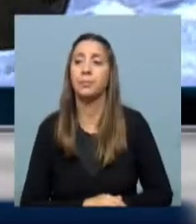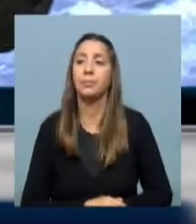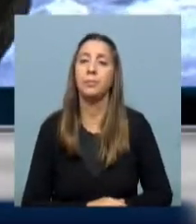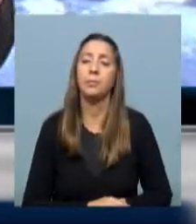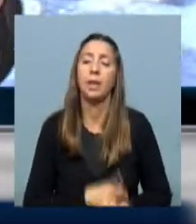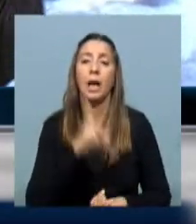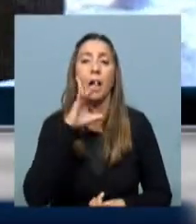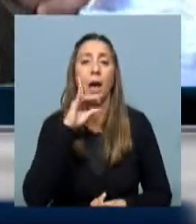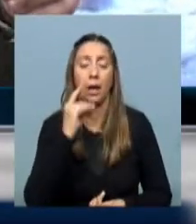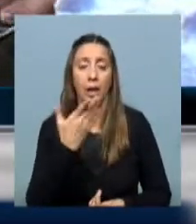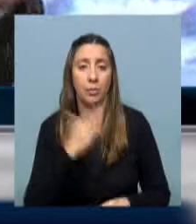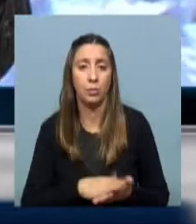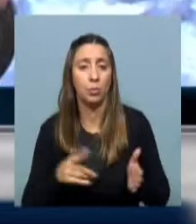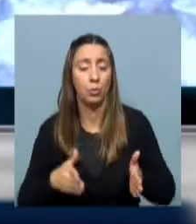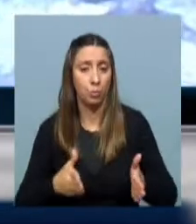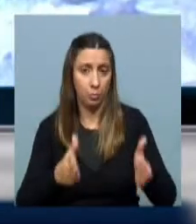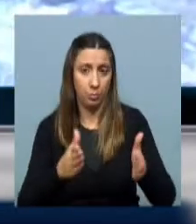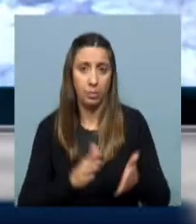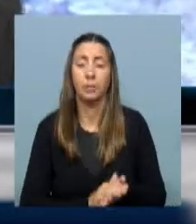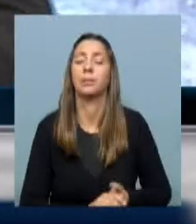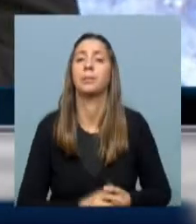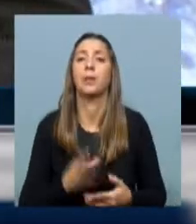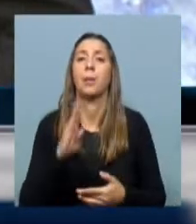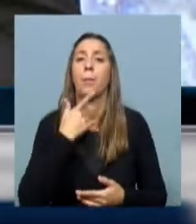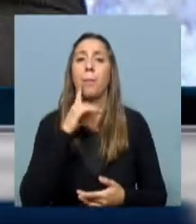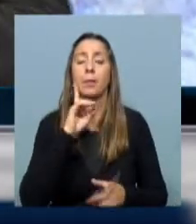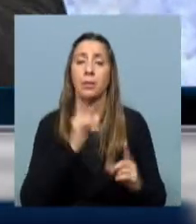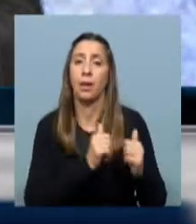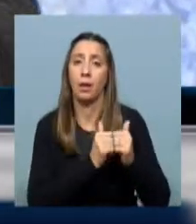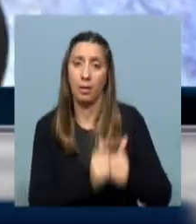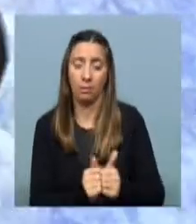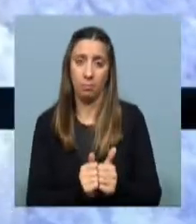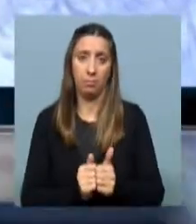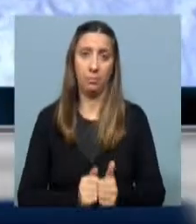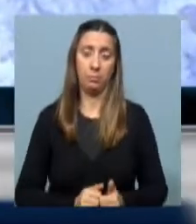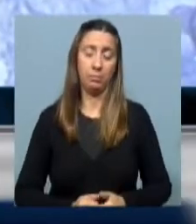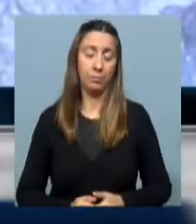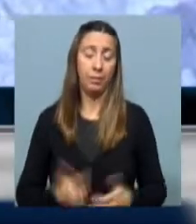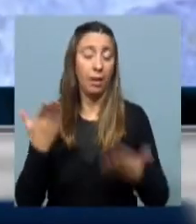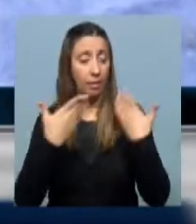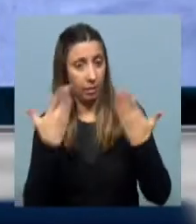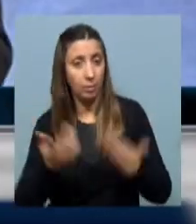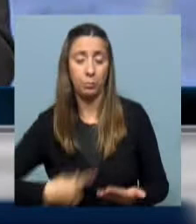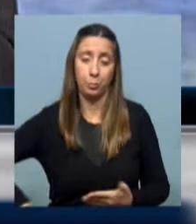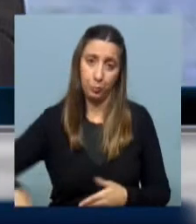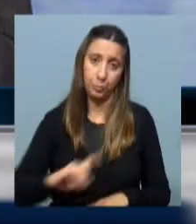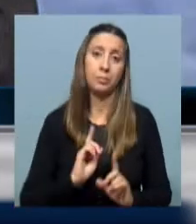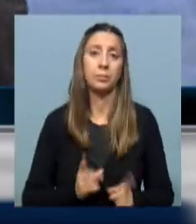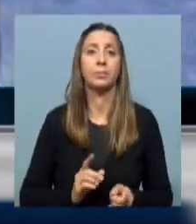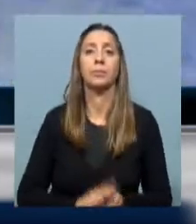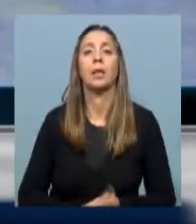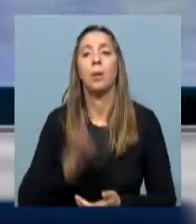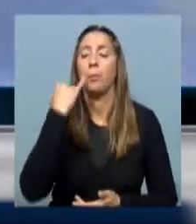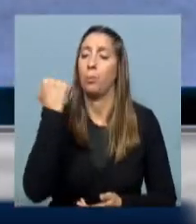decía Alida sobre las rutas, está Basi también acompañándonos por acá, que ya va a dialogar con nosotros también. Es